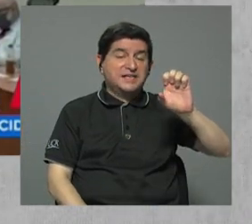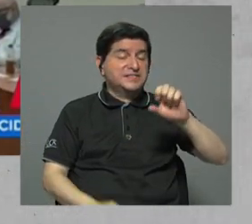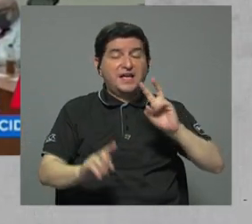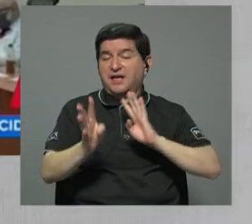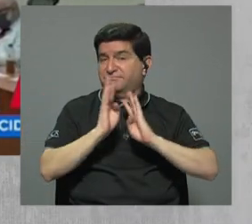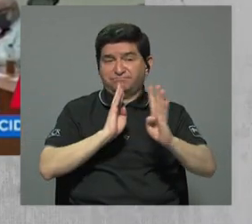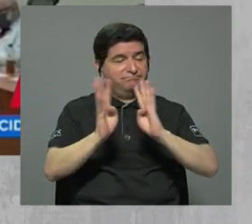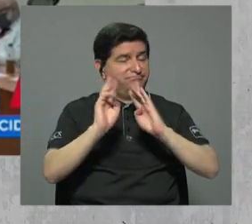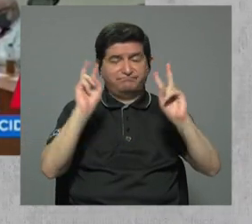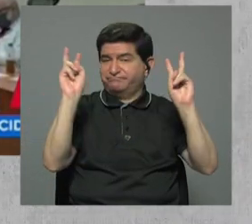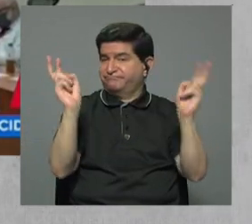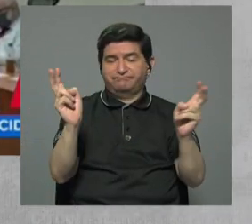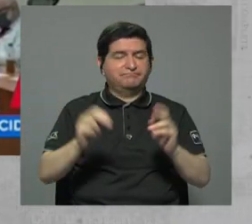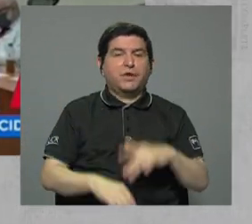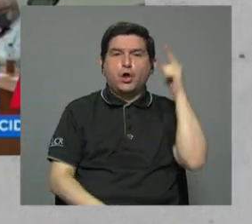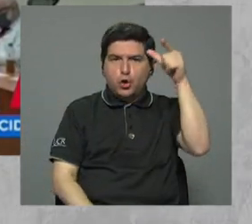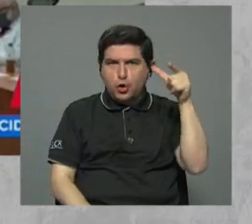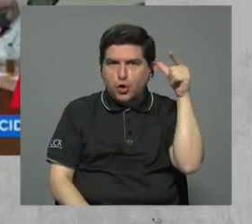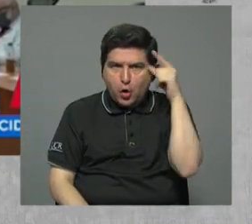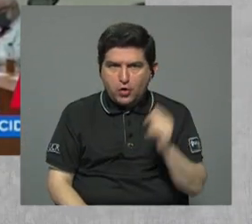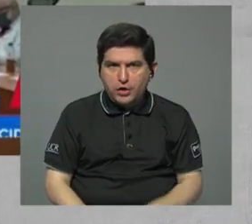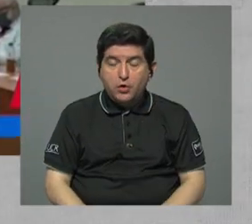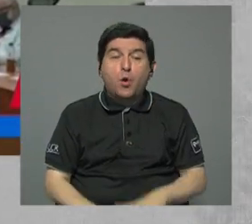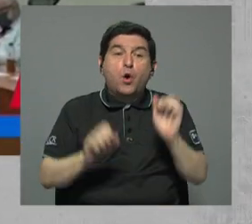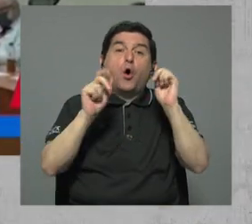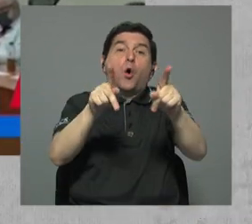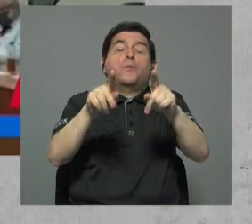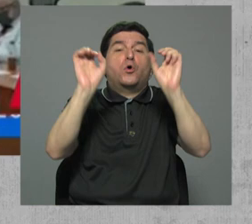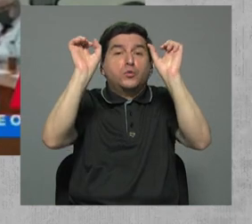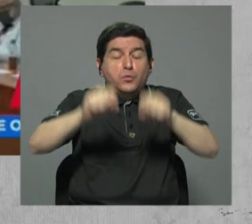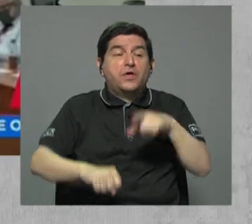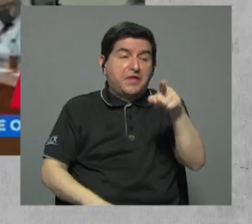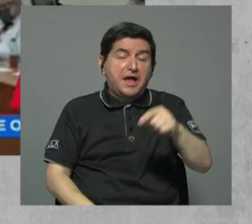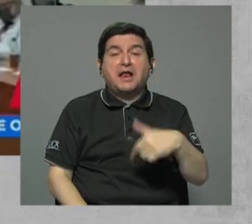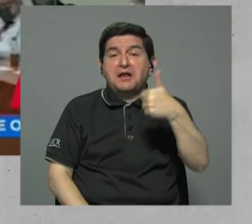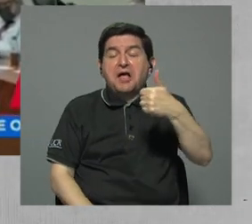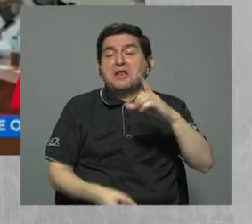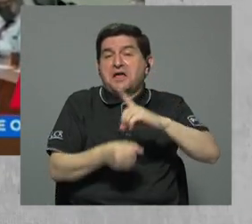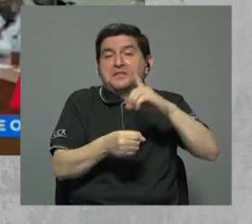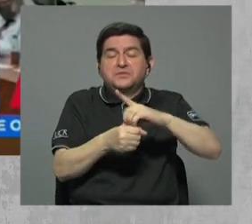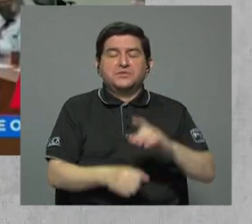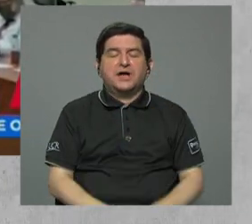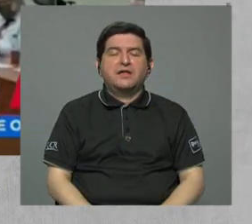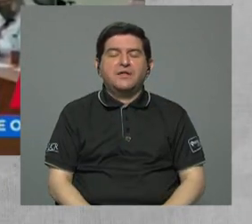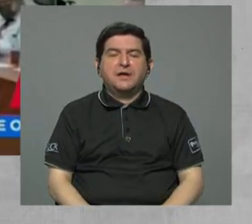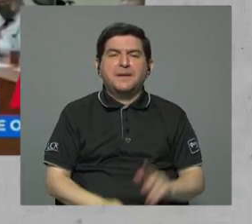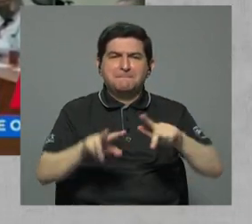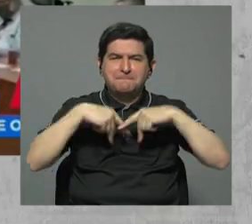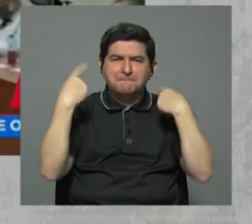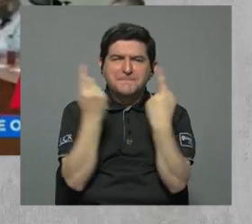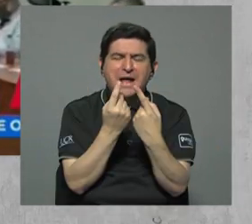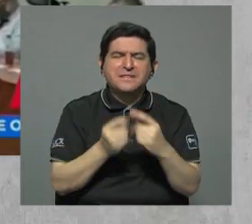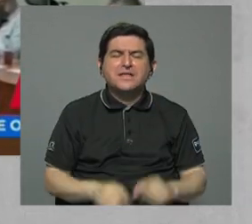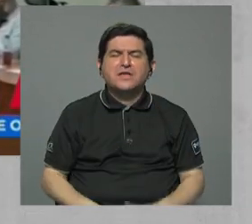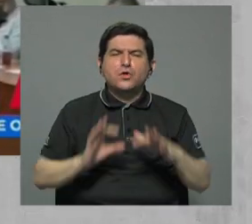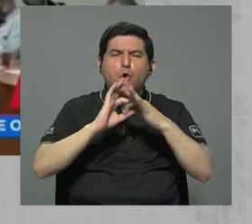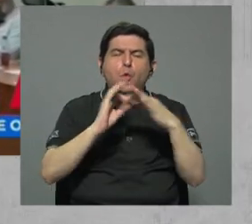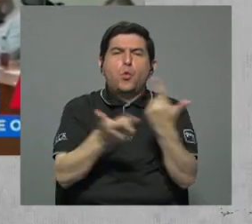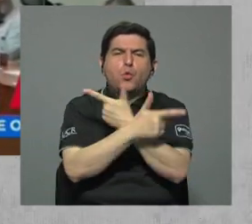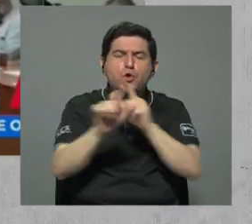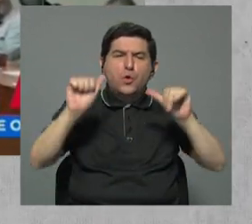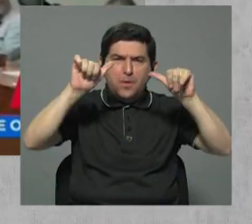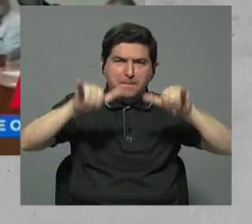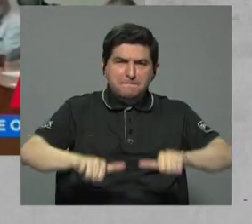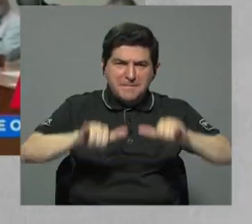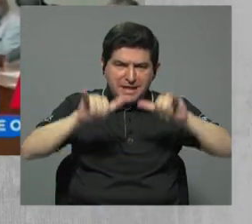no va a referirse al tema, y por supuesto que es una posibilidad que pueda quedar como diputado. Sí, el Partido Unión Liberal dice, mantiene el